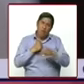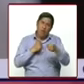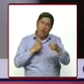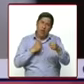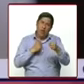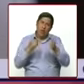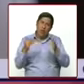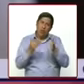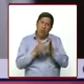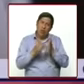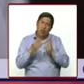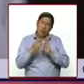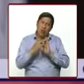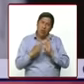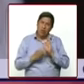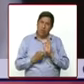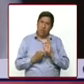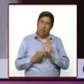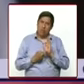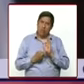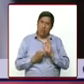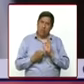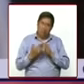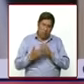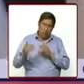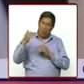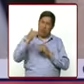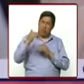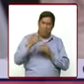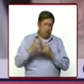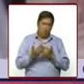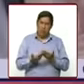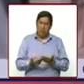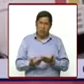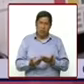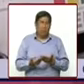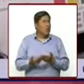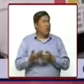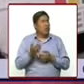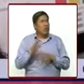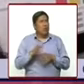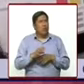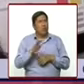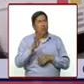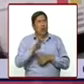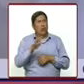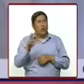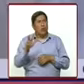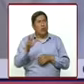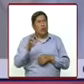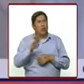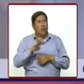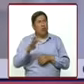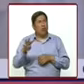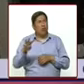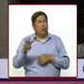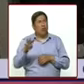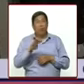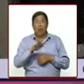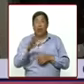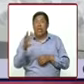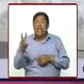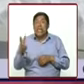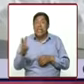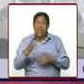norma. De esos derechos individuales que les he hecho mención, de más de 43, 44, 45,